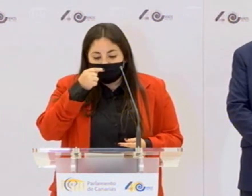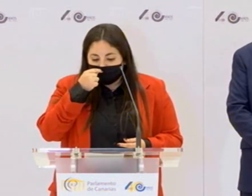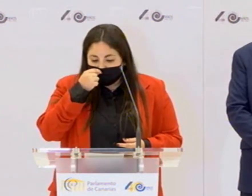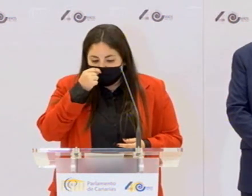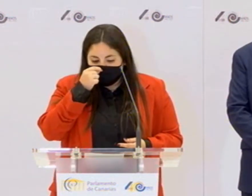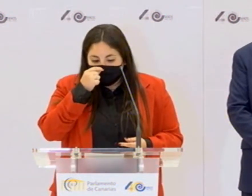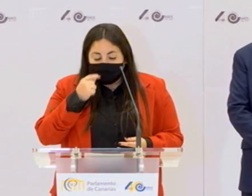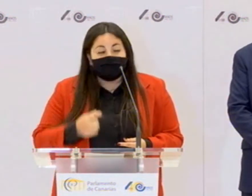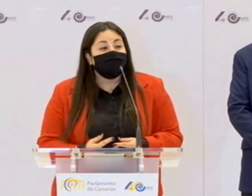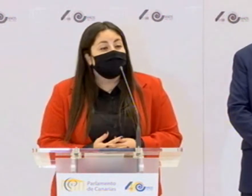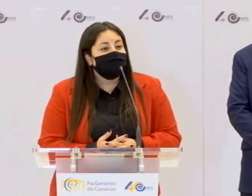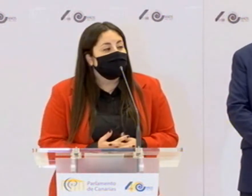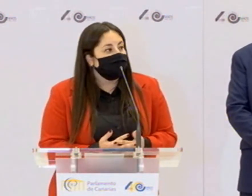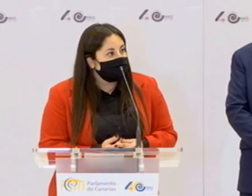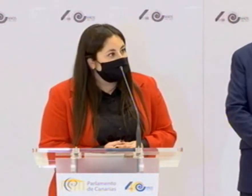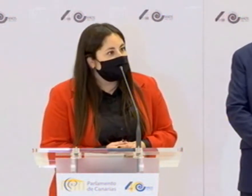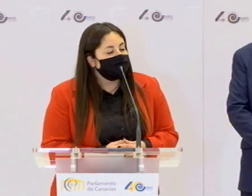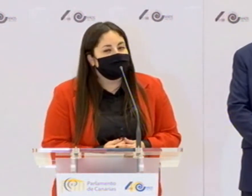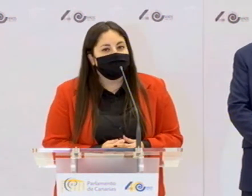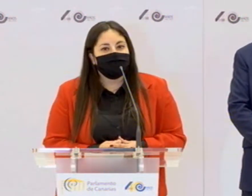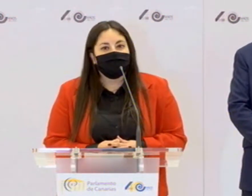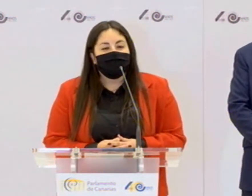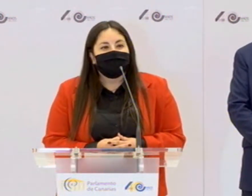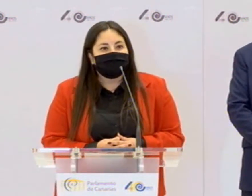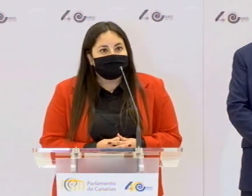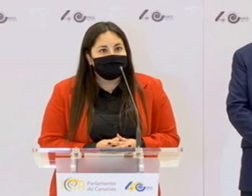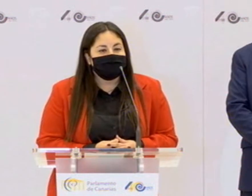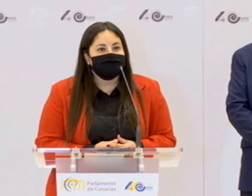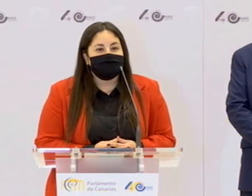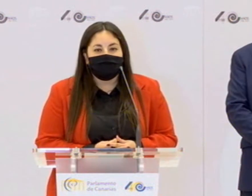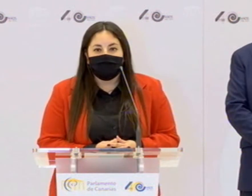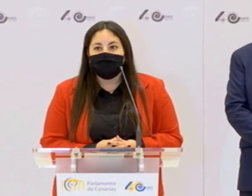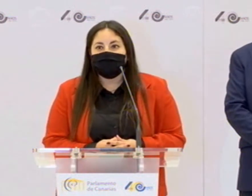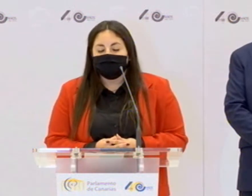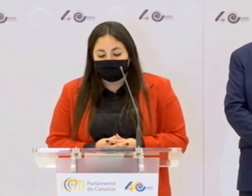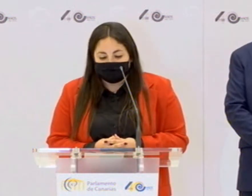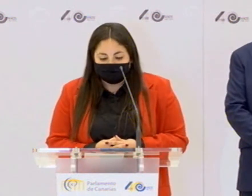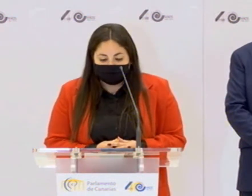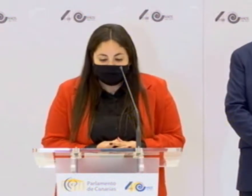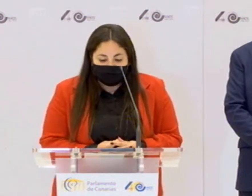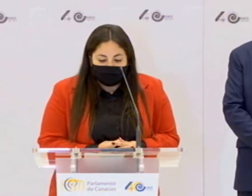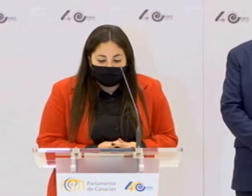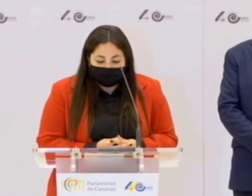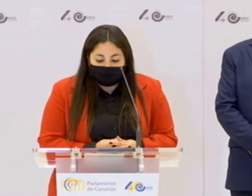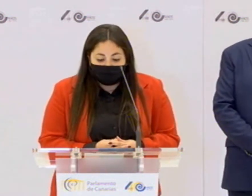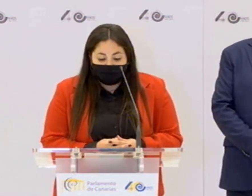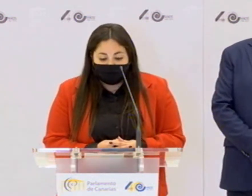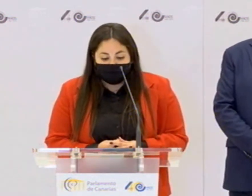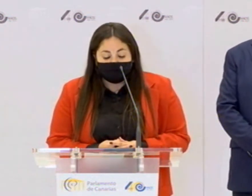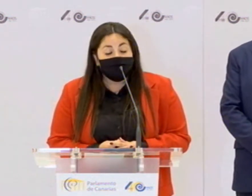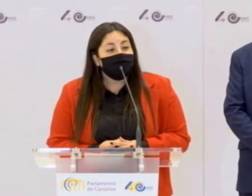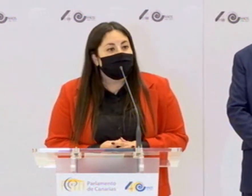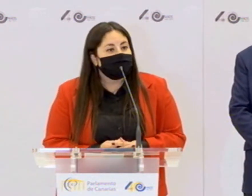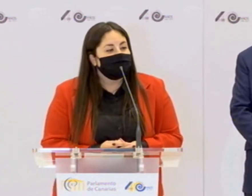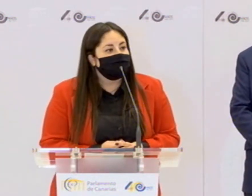mayoría social. Que no deje, como ha dicho también el presidente, a la clase trabajadora detrás. Por eso creo